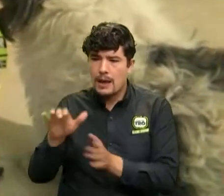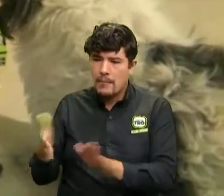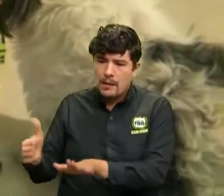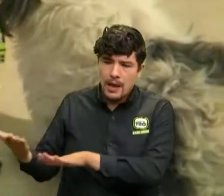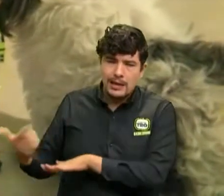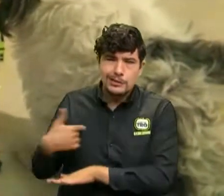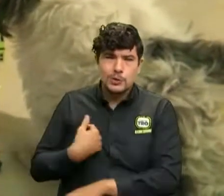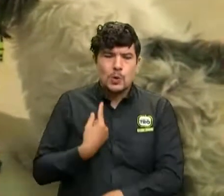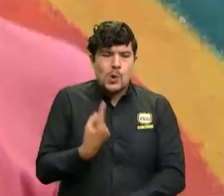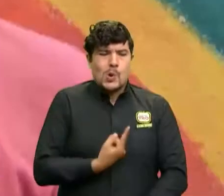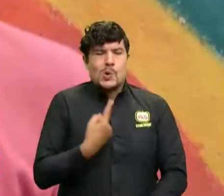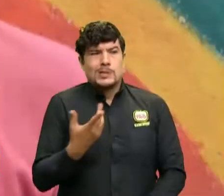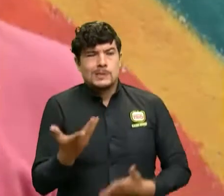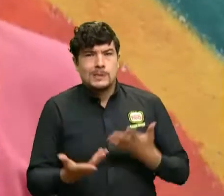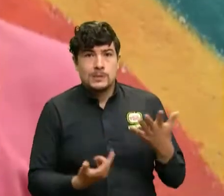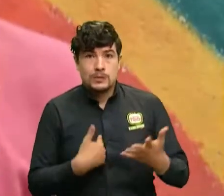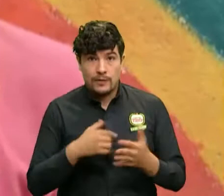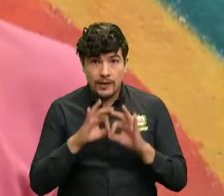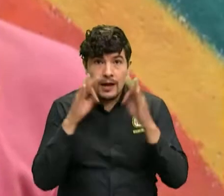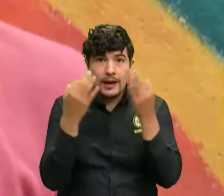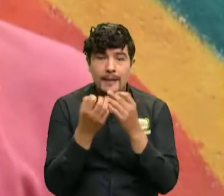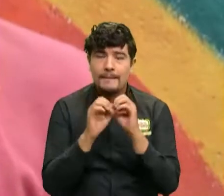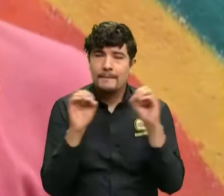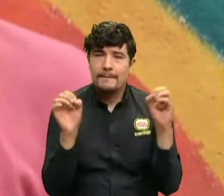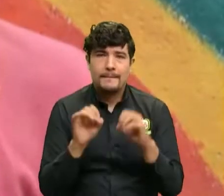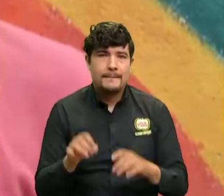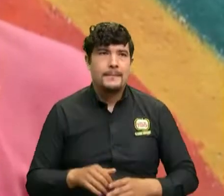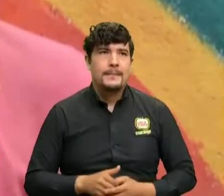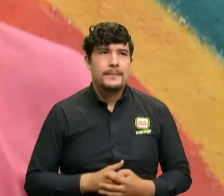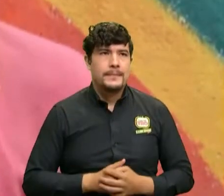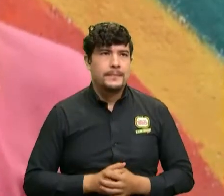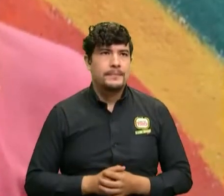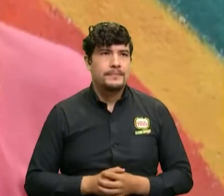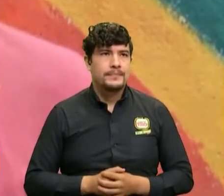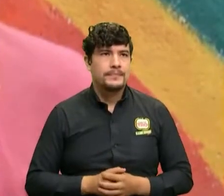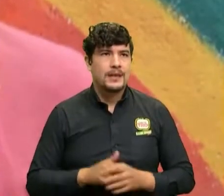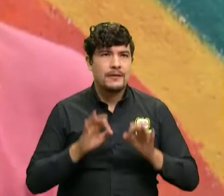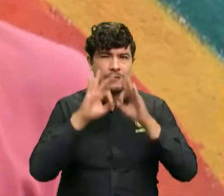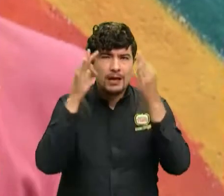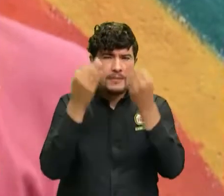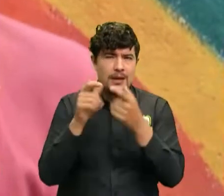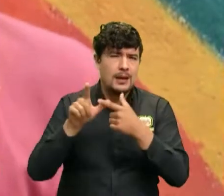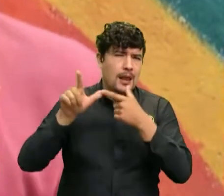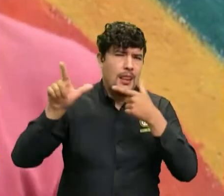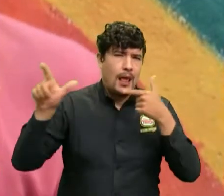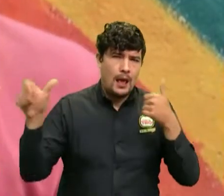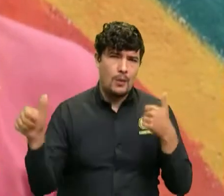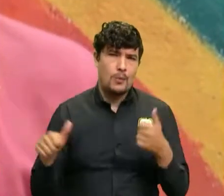una familia. Yo no tengo familia, o sea, mi familia pues es muy lejana,